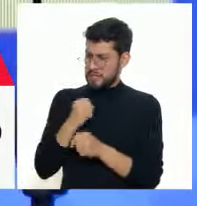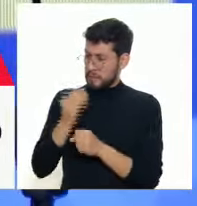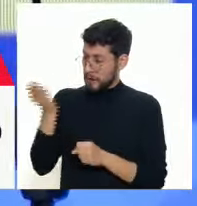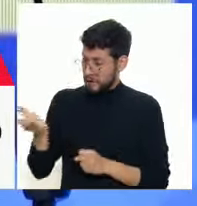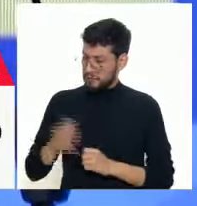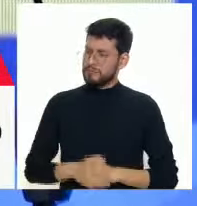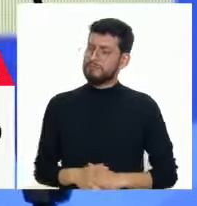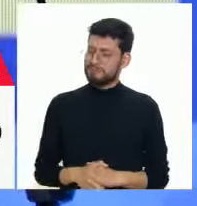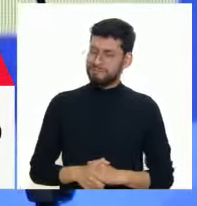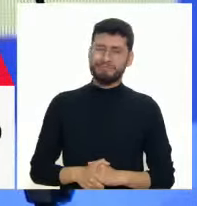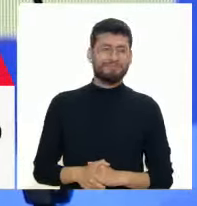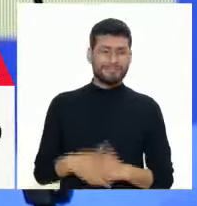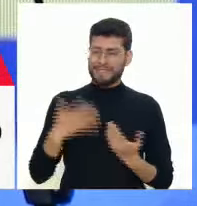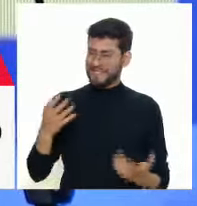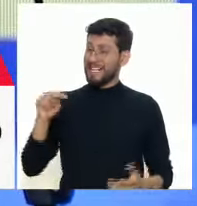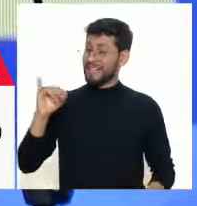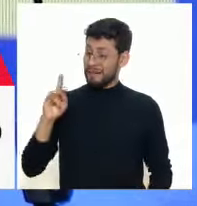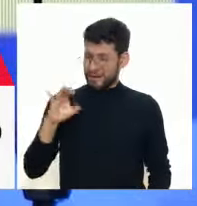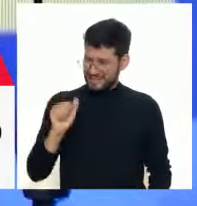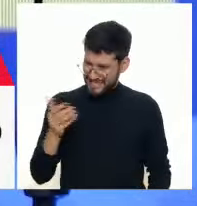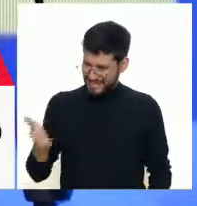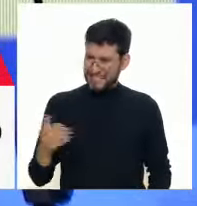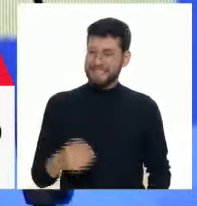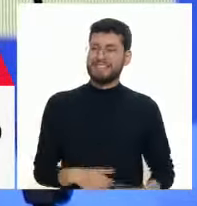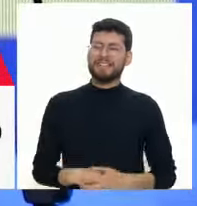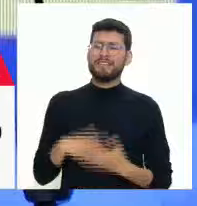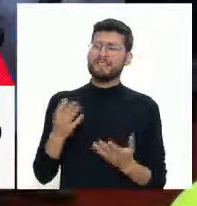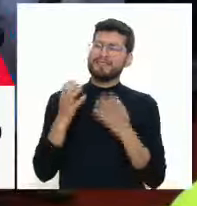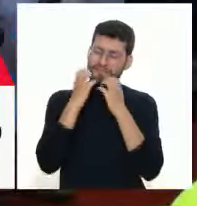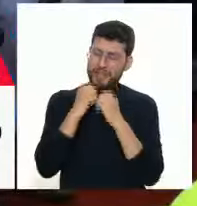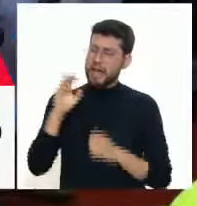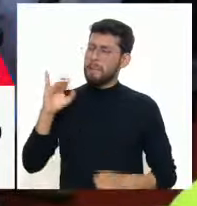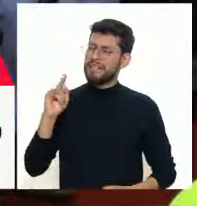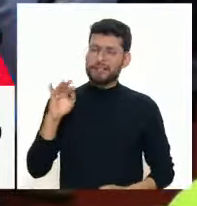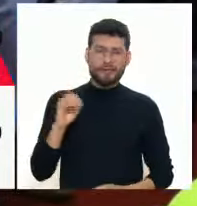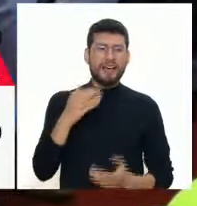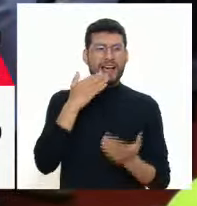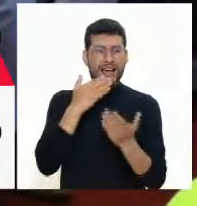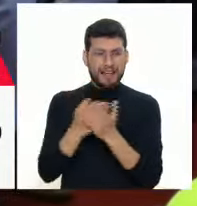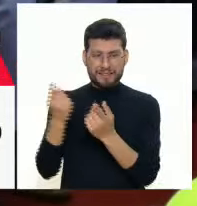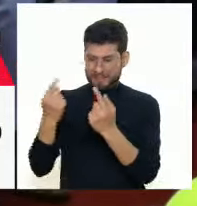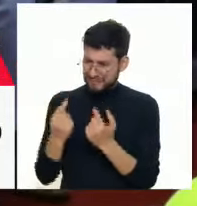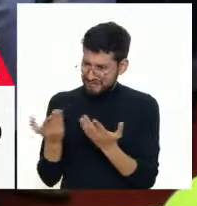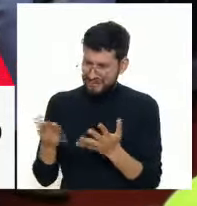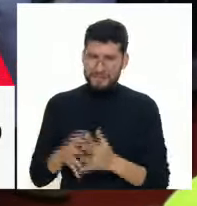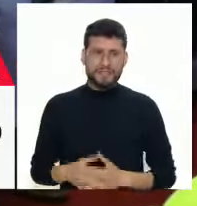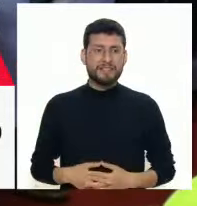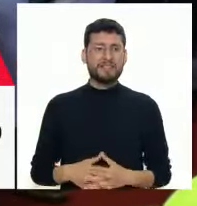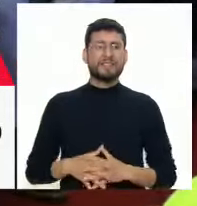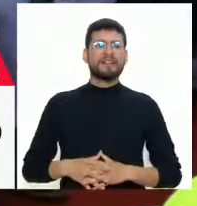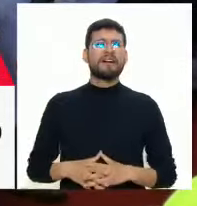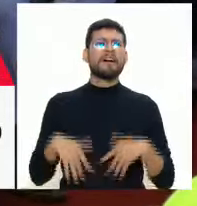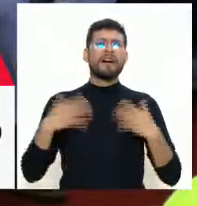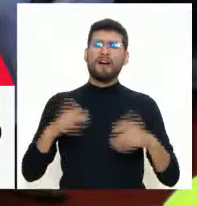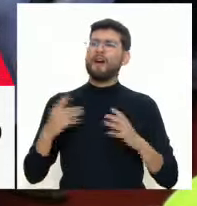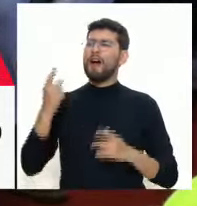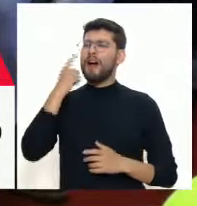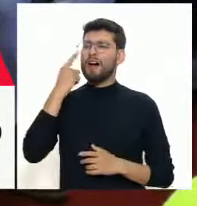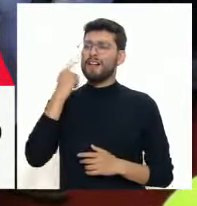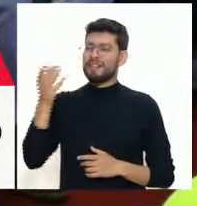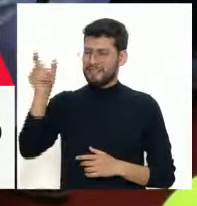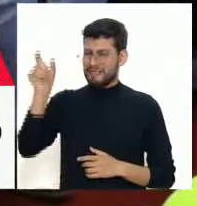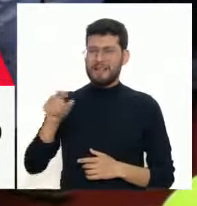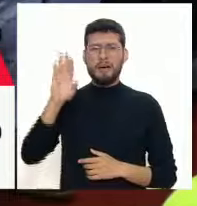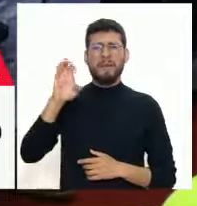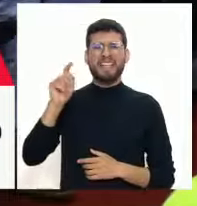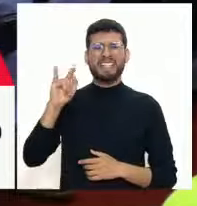Trabajo, querida Ninoska, querido Betito, gracias por estar acá. ¿Quién no conoce al